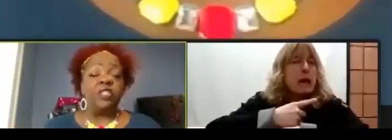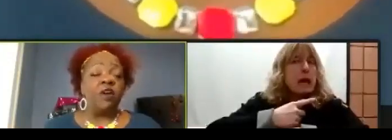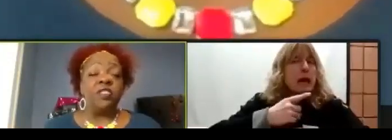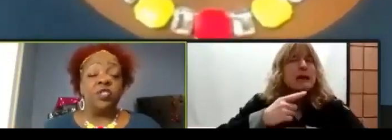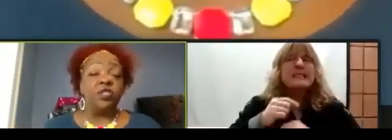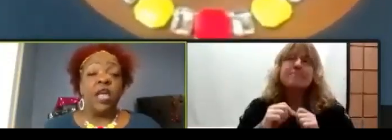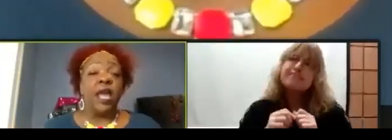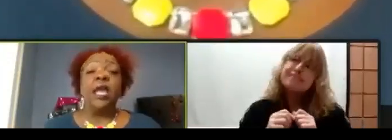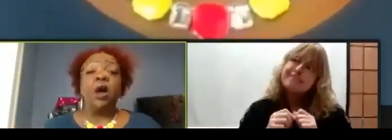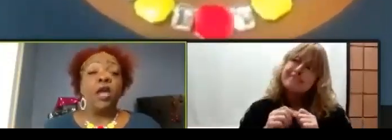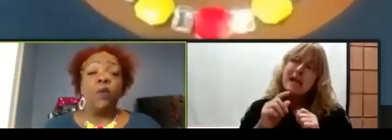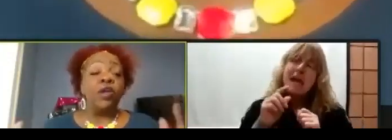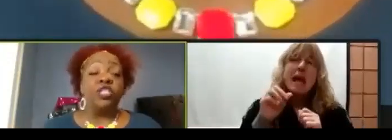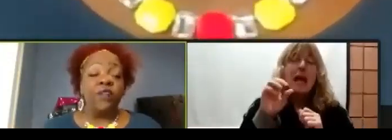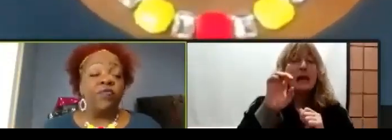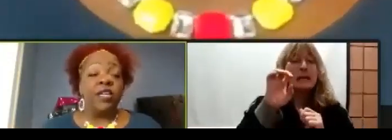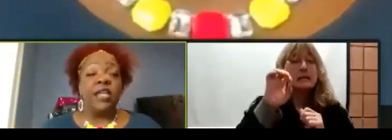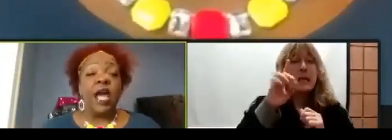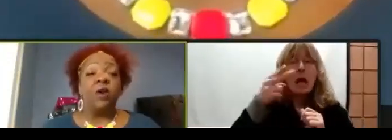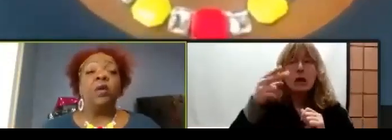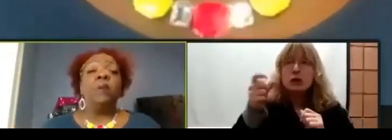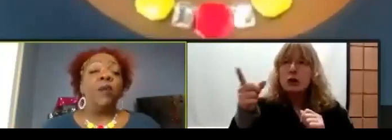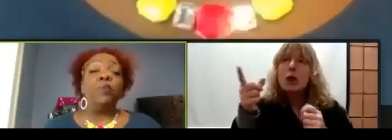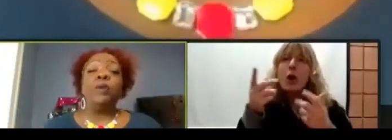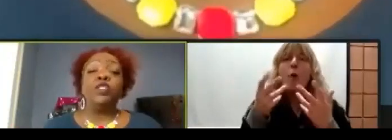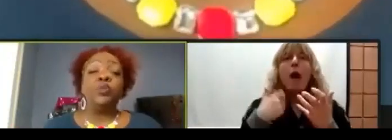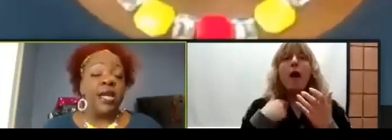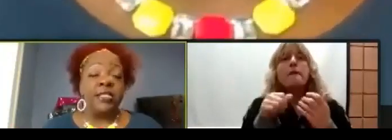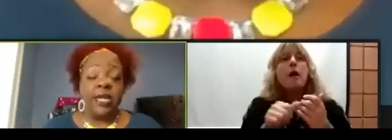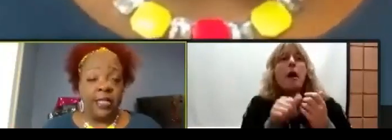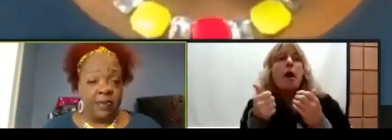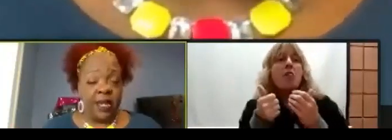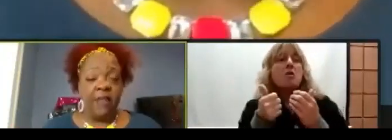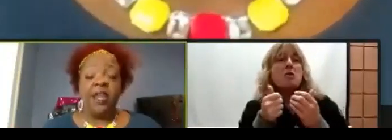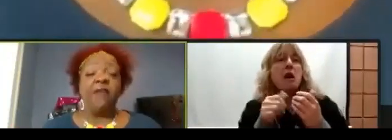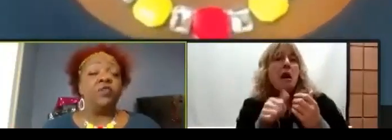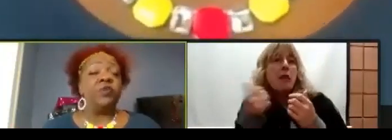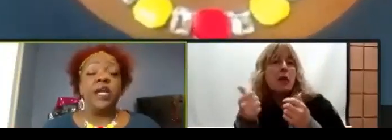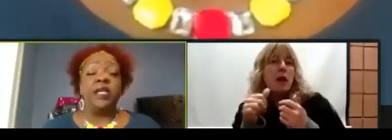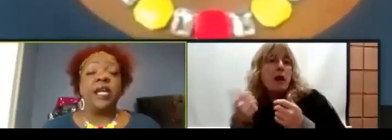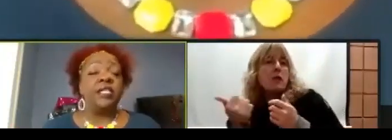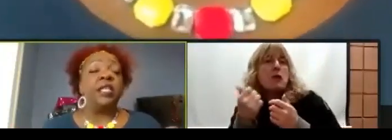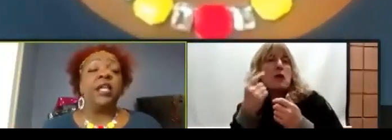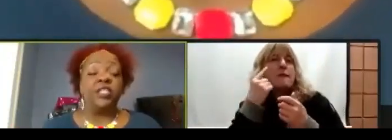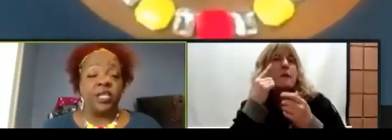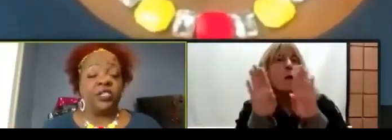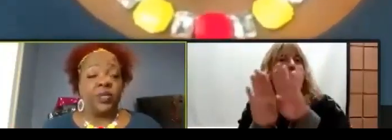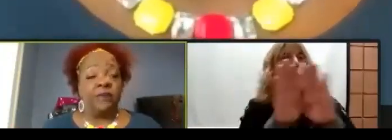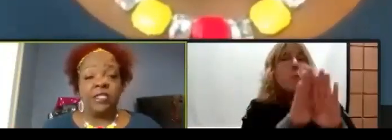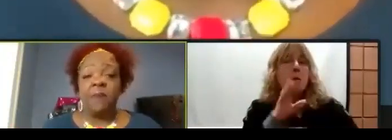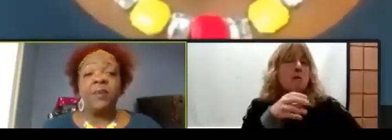pero va a ser de 20 días y luego después de 20 días la registradora se metiera y a